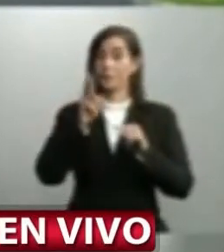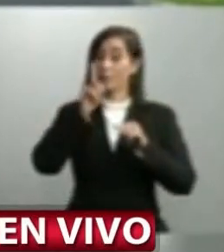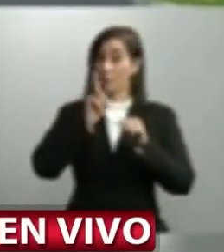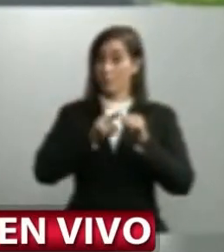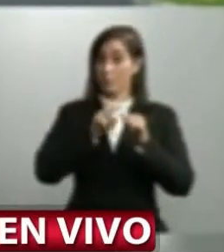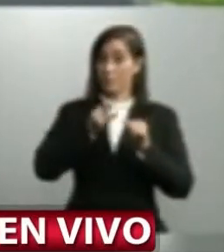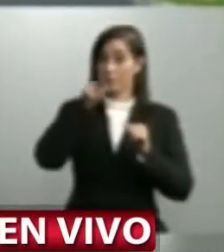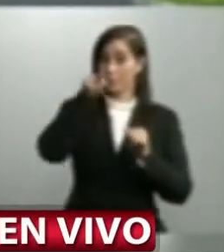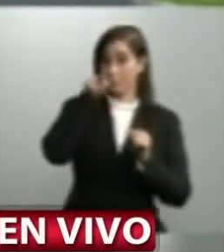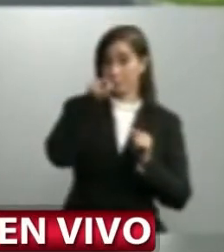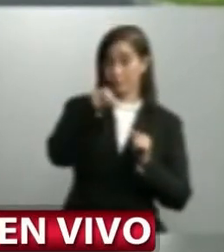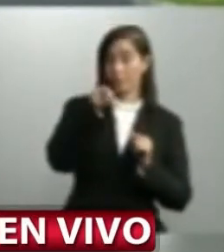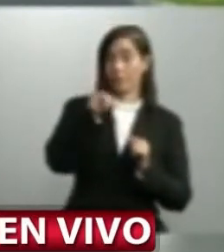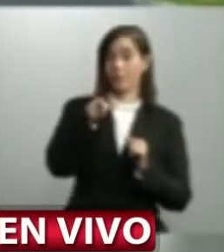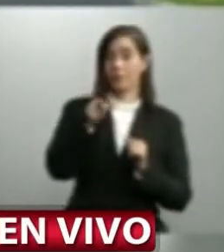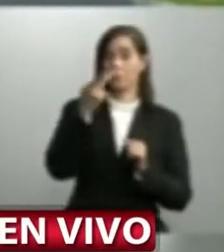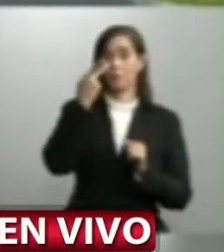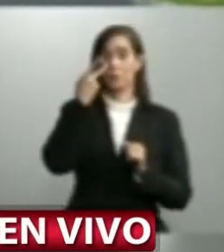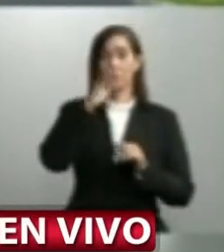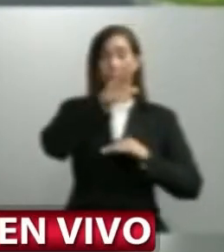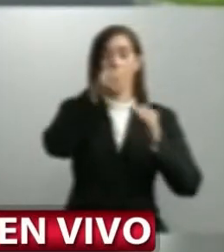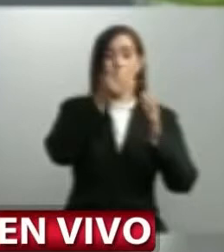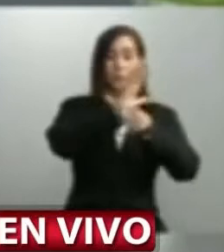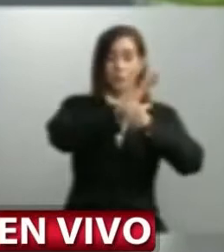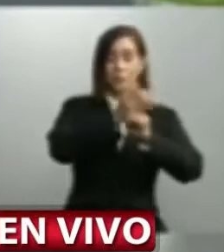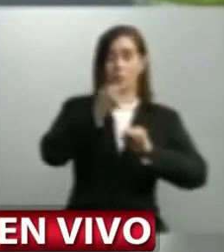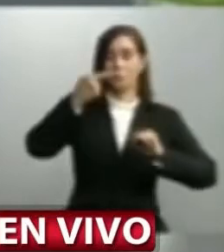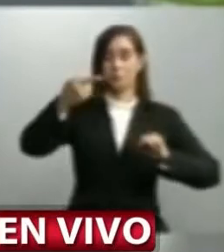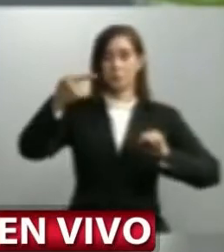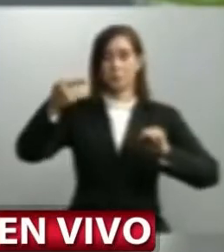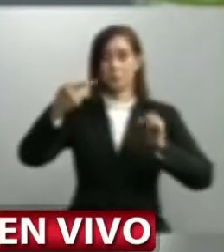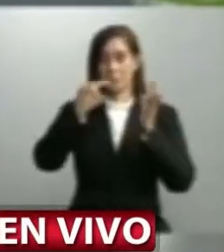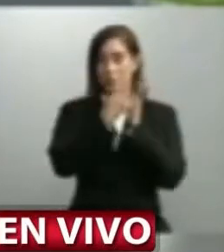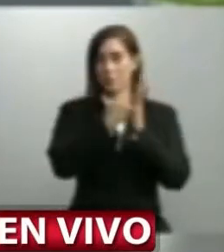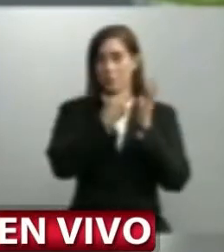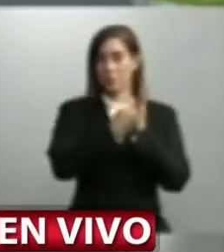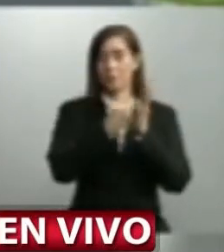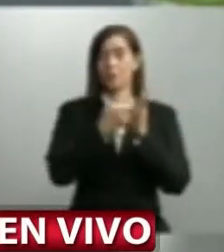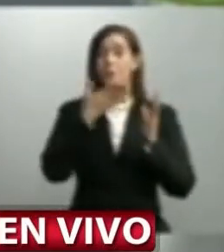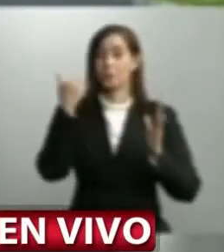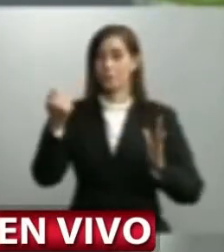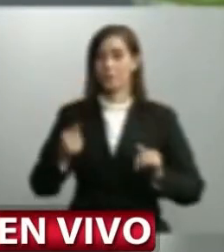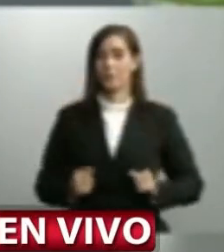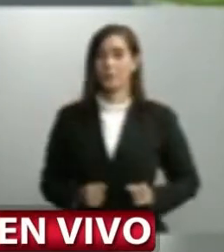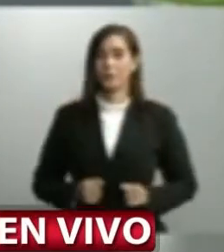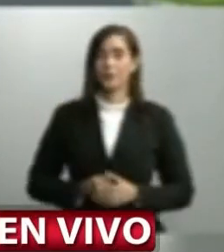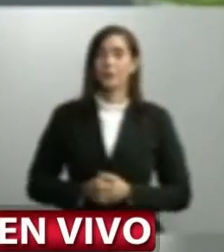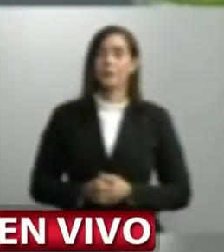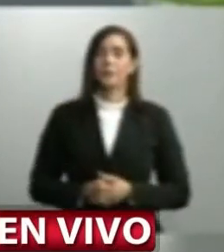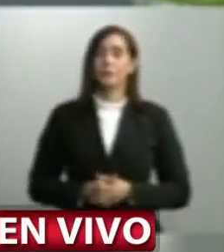el saldo negativo más reducido de lo posible.